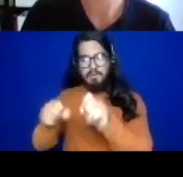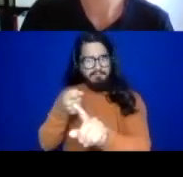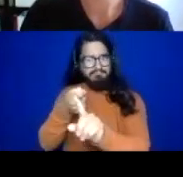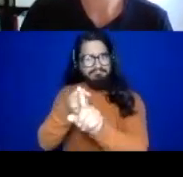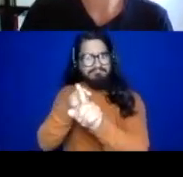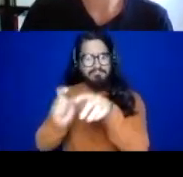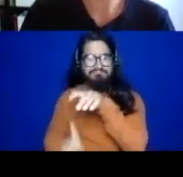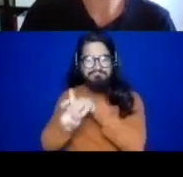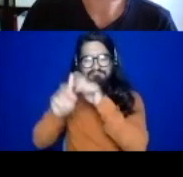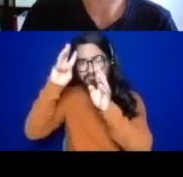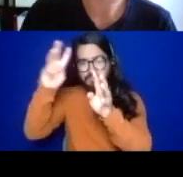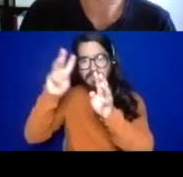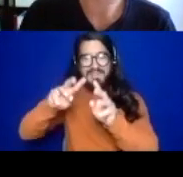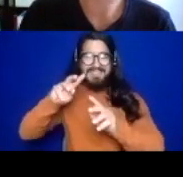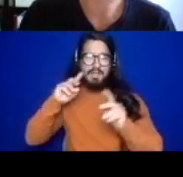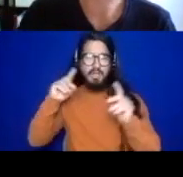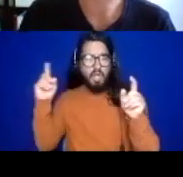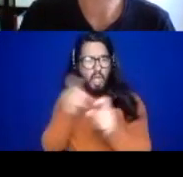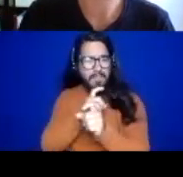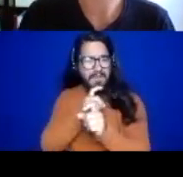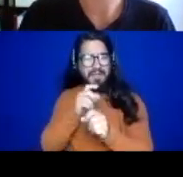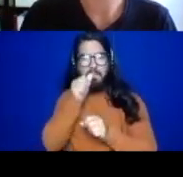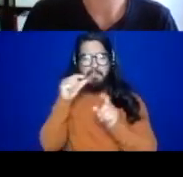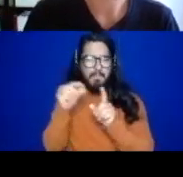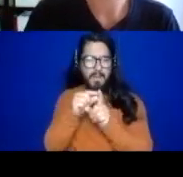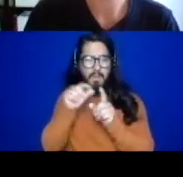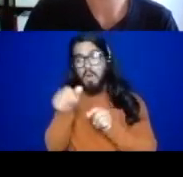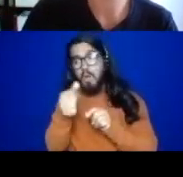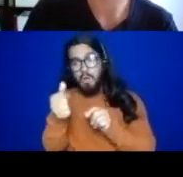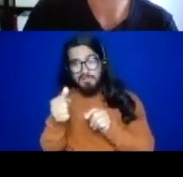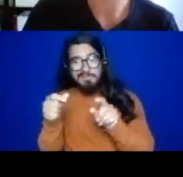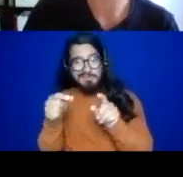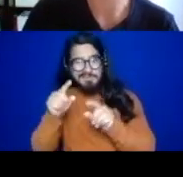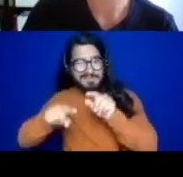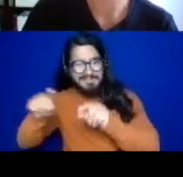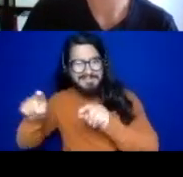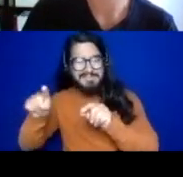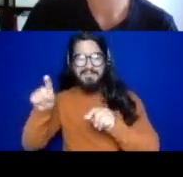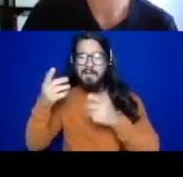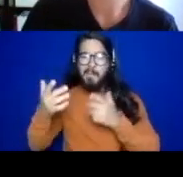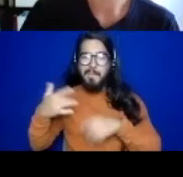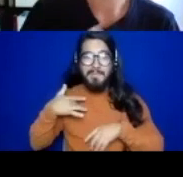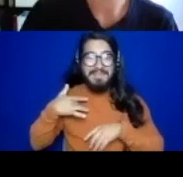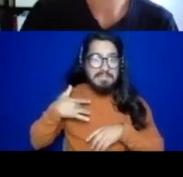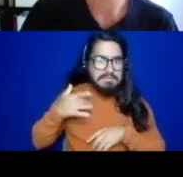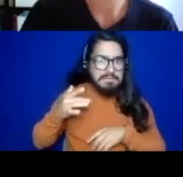us. We can often store other kinds of information in it, whether it's sensitive files